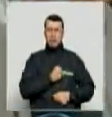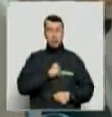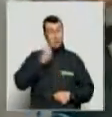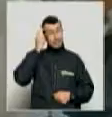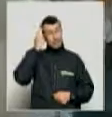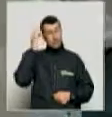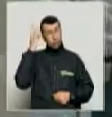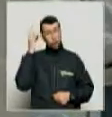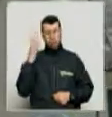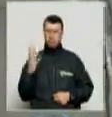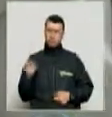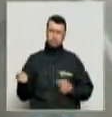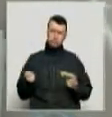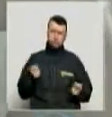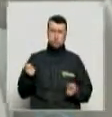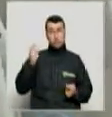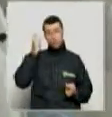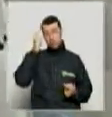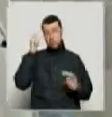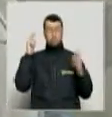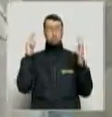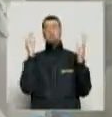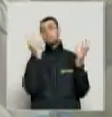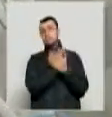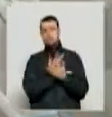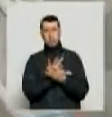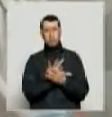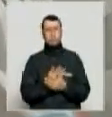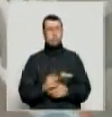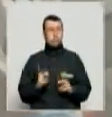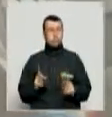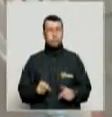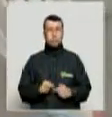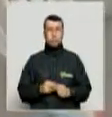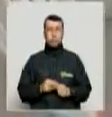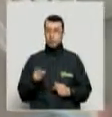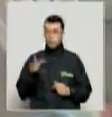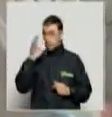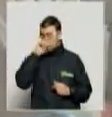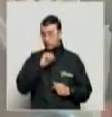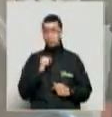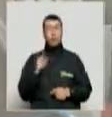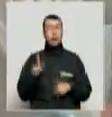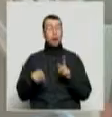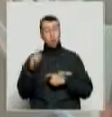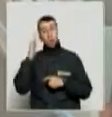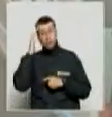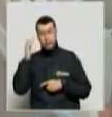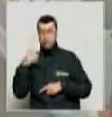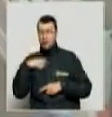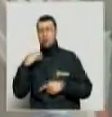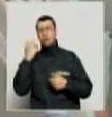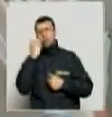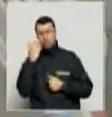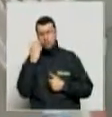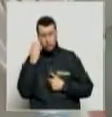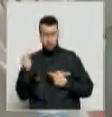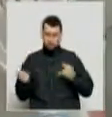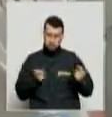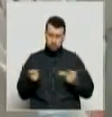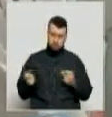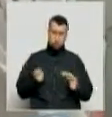cabeza, con pensamiento confuso y sobre todo también lo que hemos evidenciado, pacientes que saben que tienen una enfermedad, que no están haciendo un tratamiento